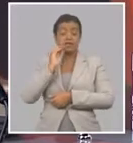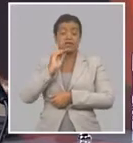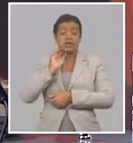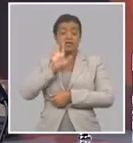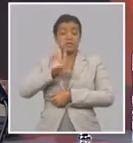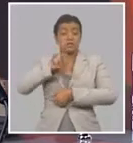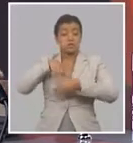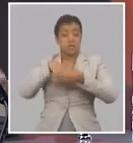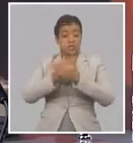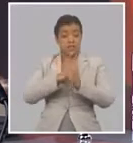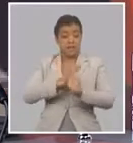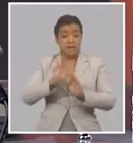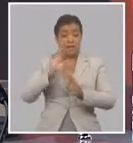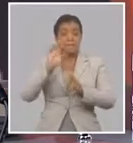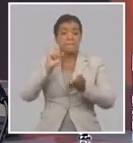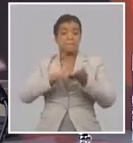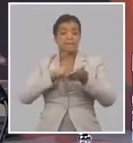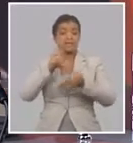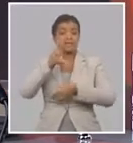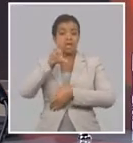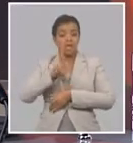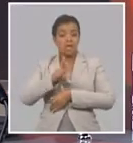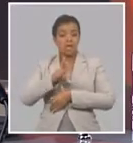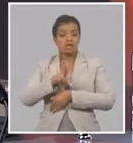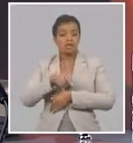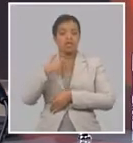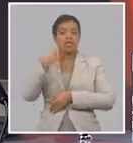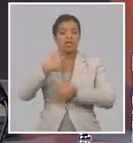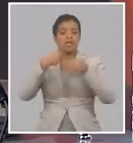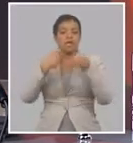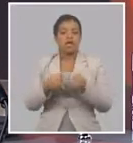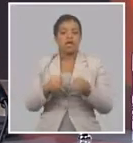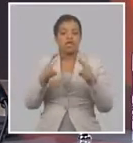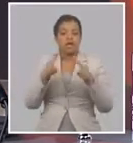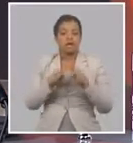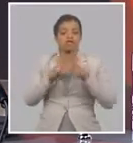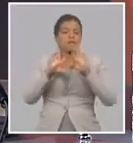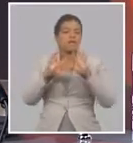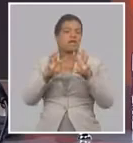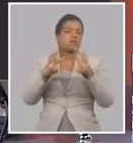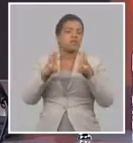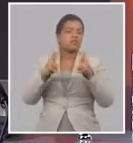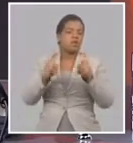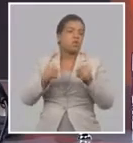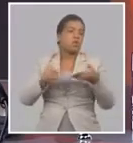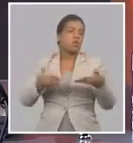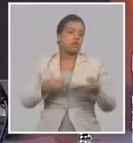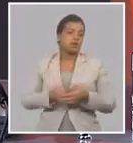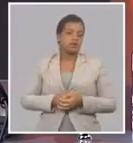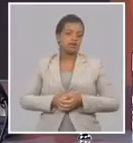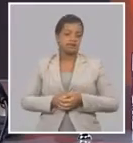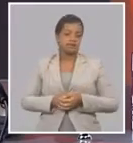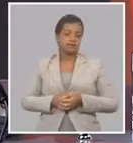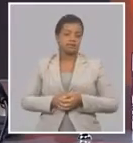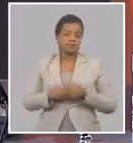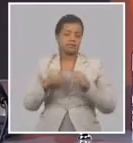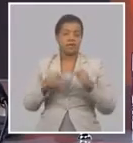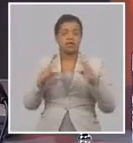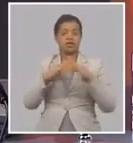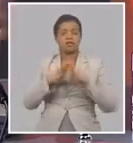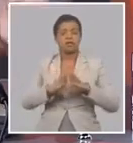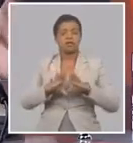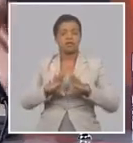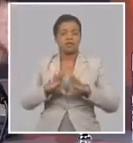esa persona debe permanecer en un aislamiento en su vivienda hasta que llegue el resultado de ese segundo pcr y por